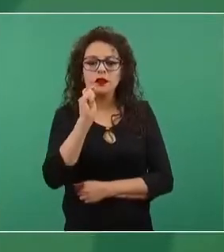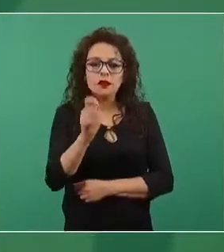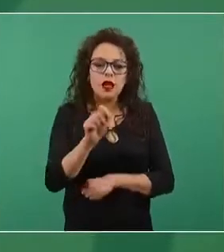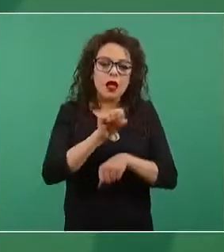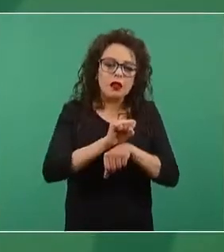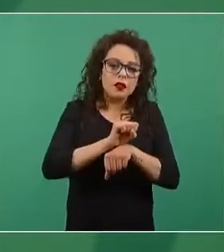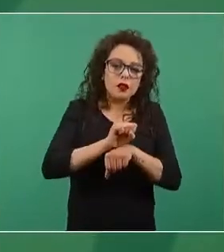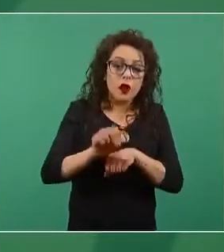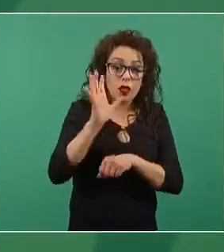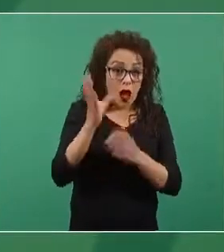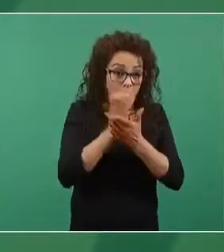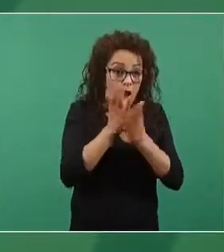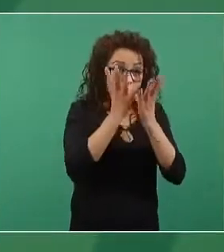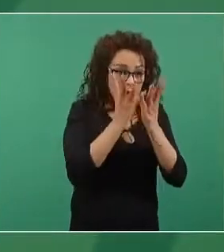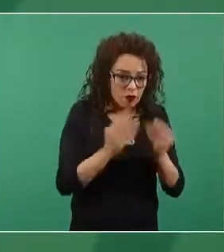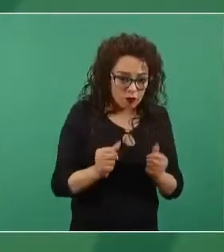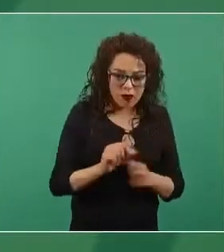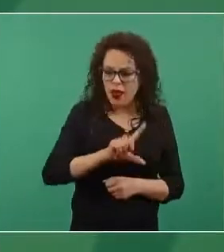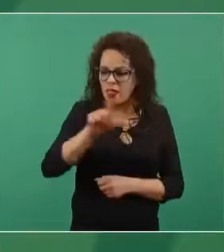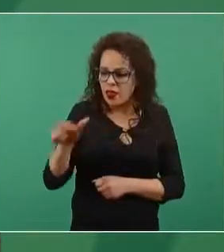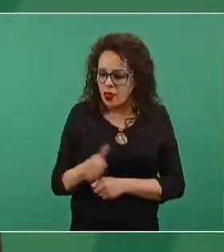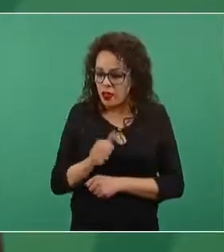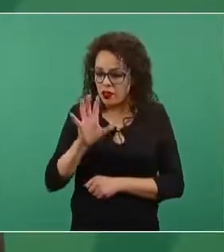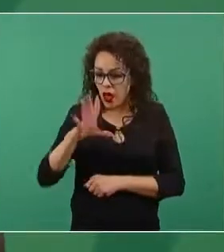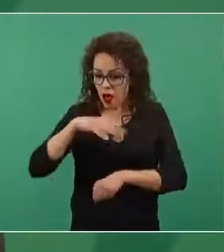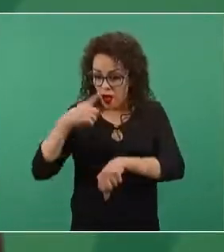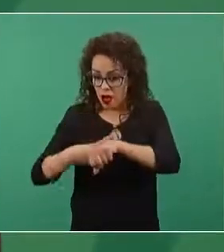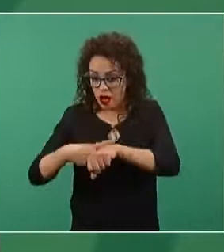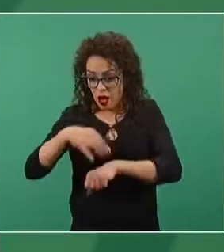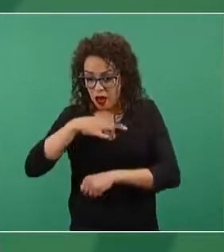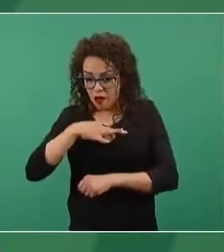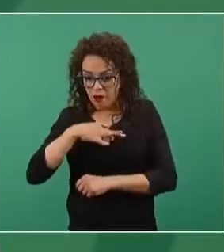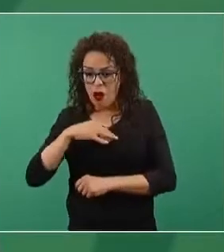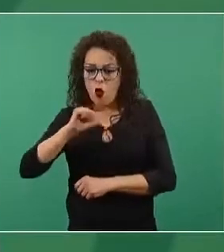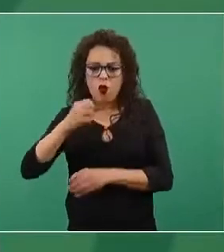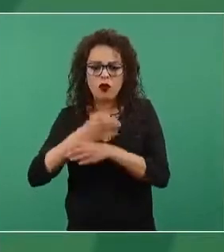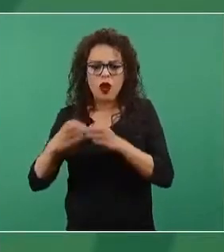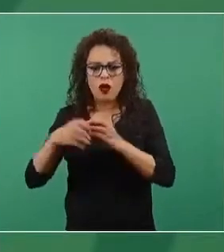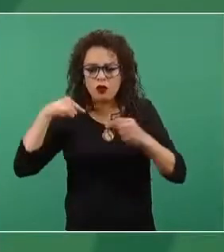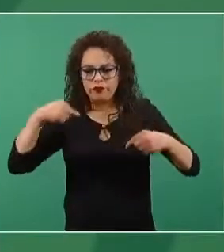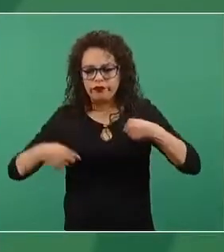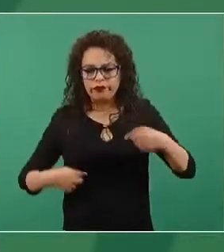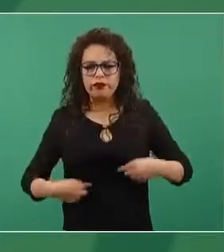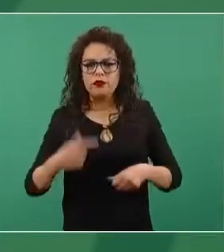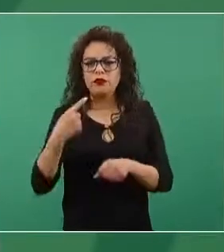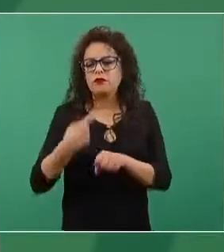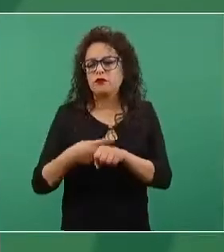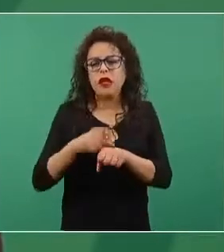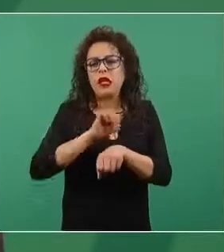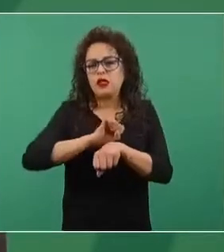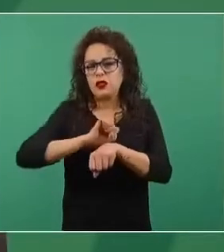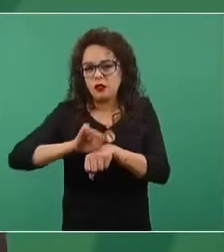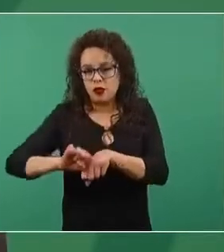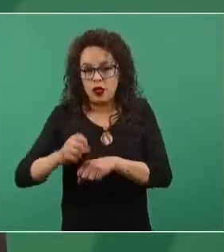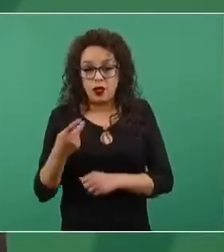leves a moderadas después de haber padecido la infección, pero particularmente